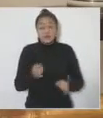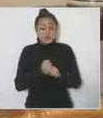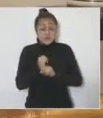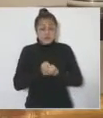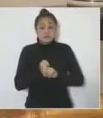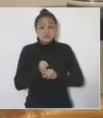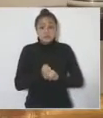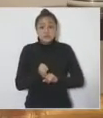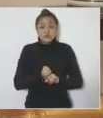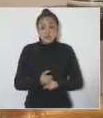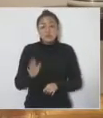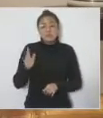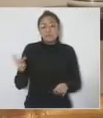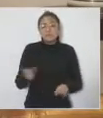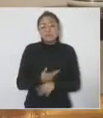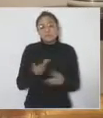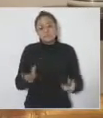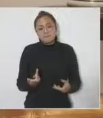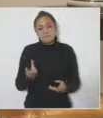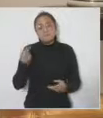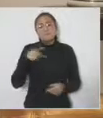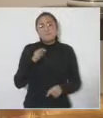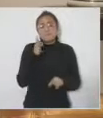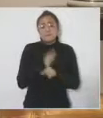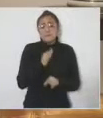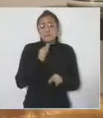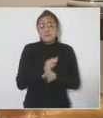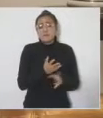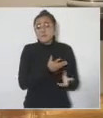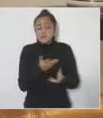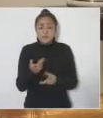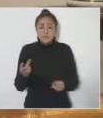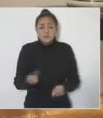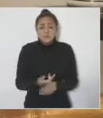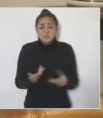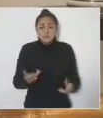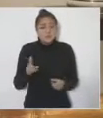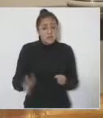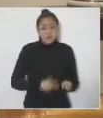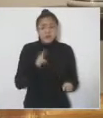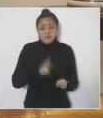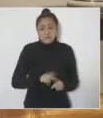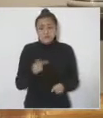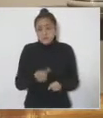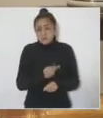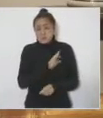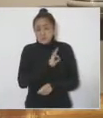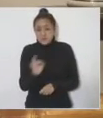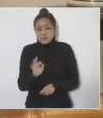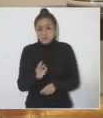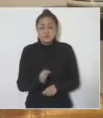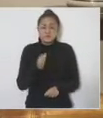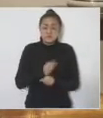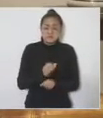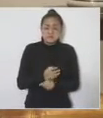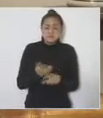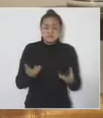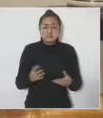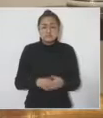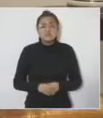investigación para lo que proceda para que tuvieran una posición pública Es lo normal que debe de ocurrir En estos